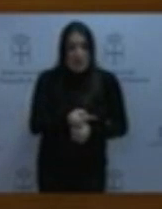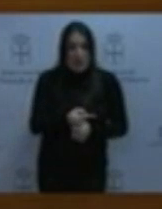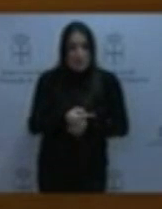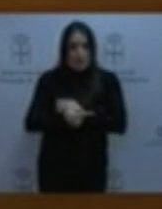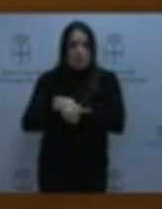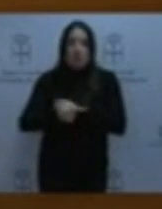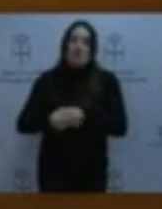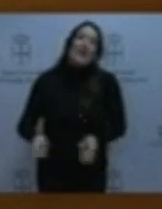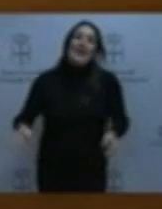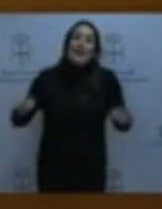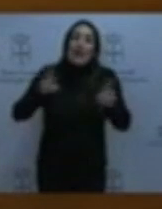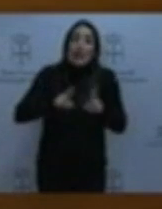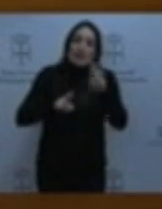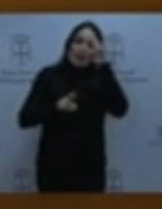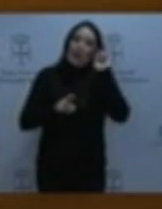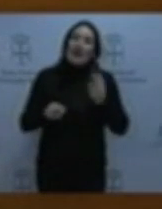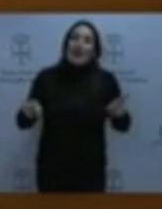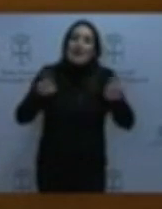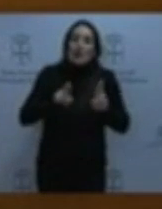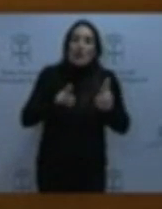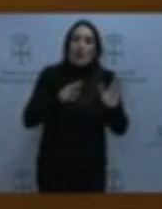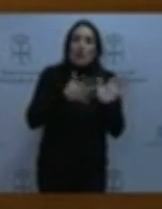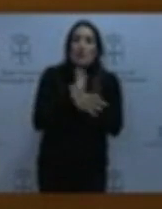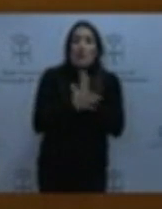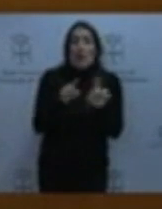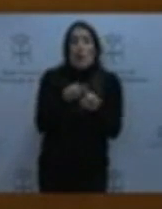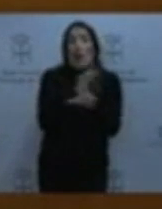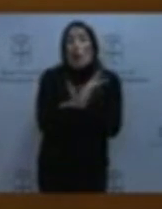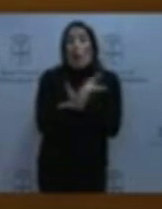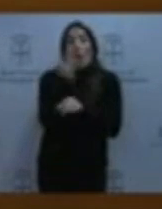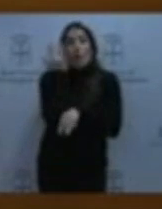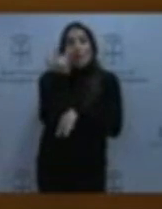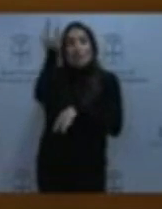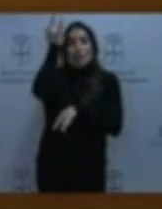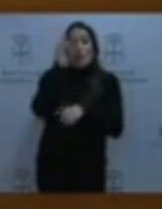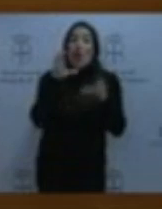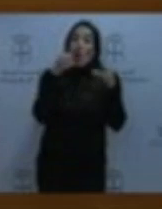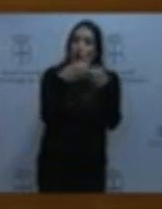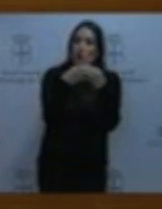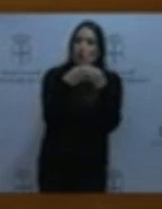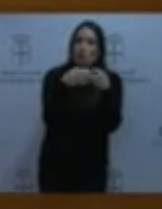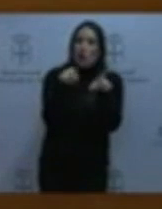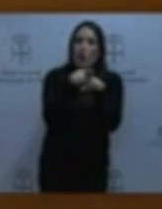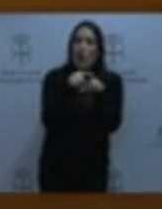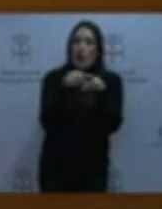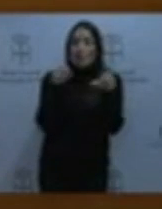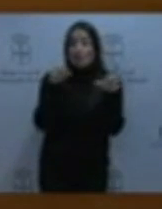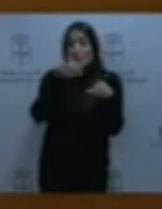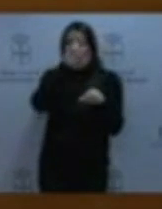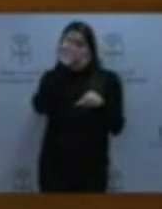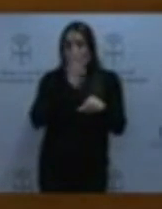que la restauración había sido un juego de fantasmagorías, donde partidos fantasmas defendían